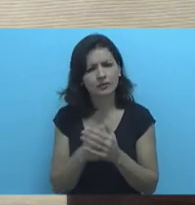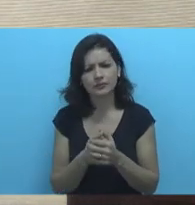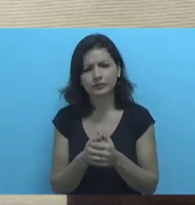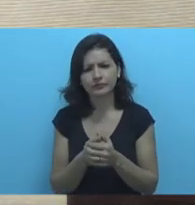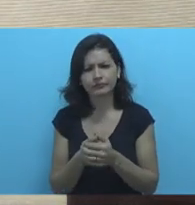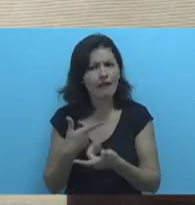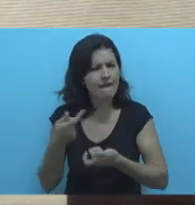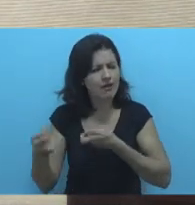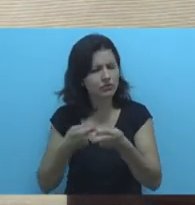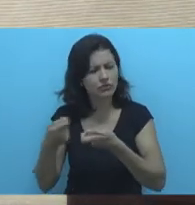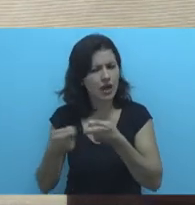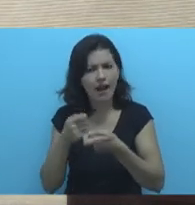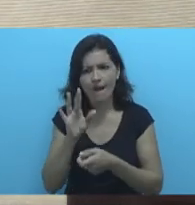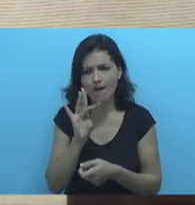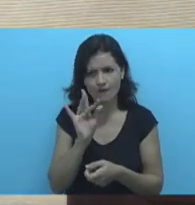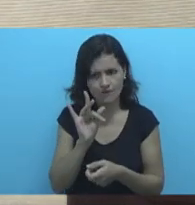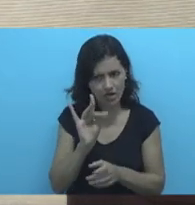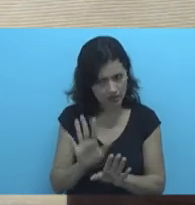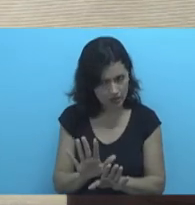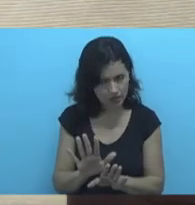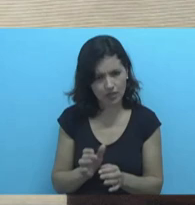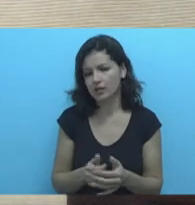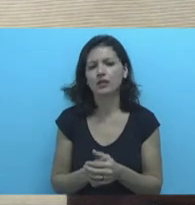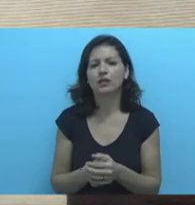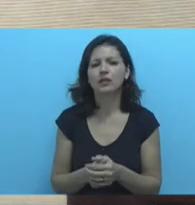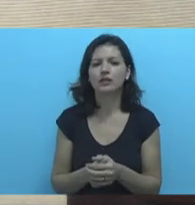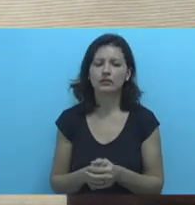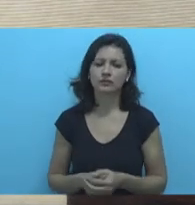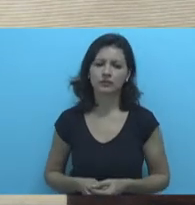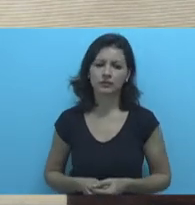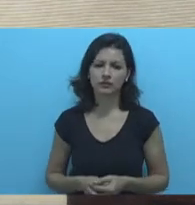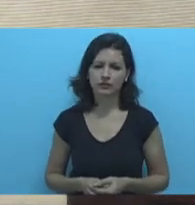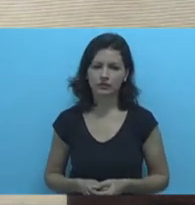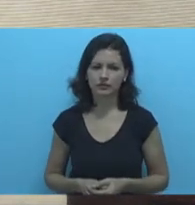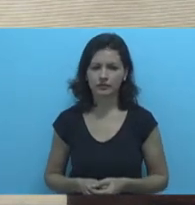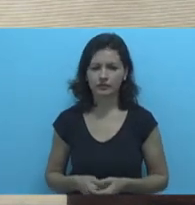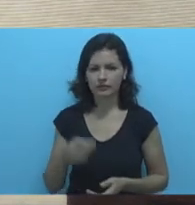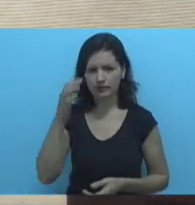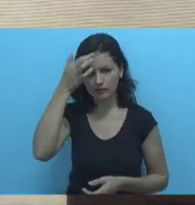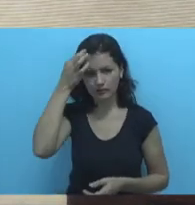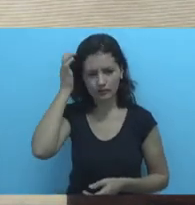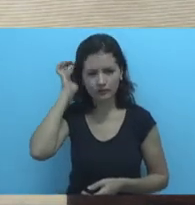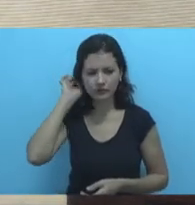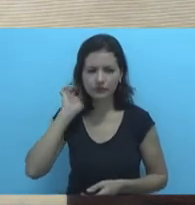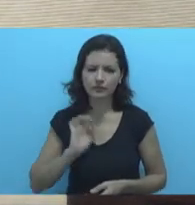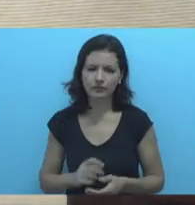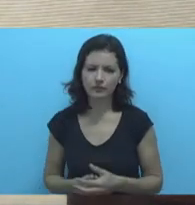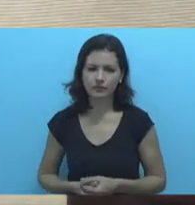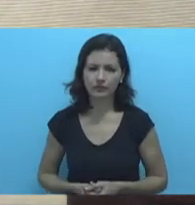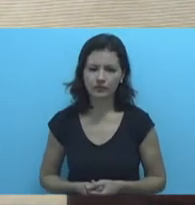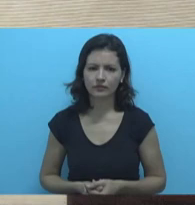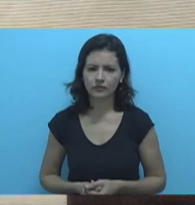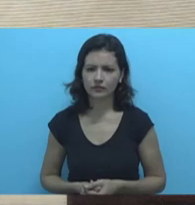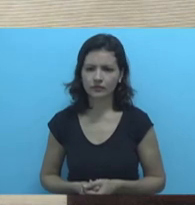situaciones que no eran sencillas con él, porque todo esto que él expresaba en una negociación donde era